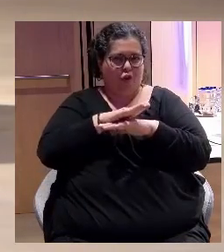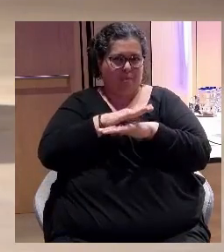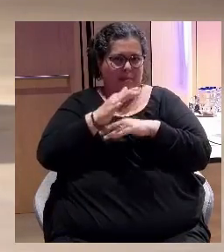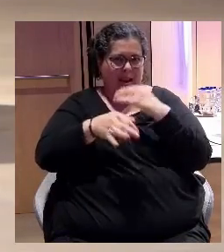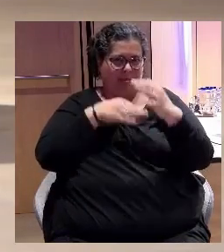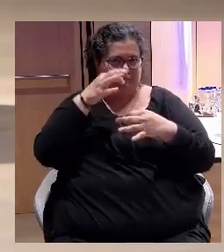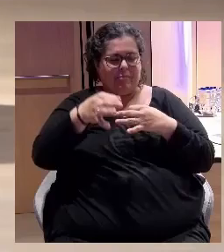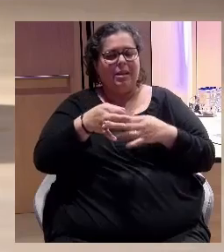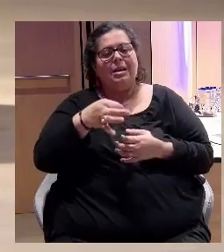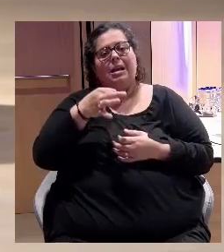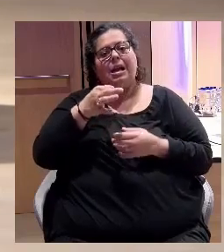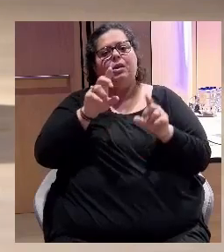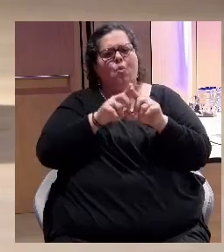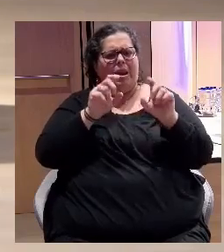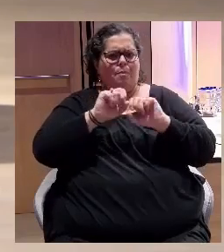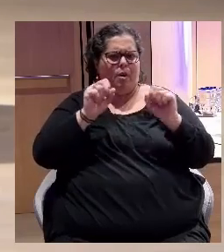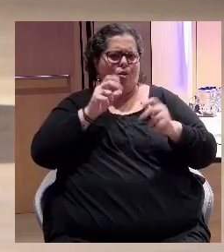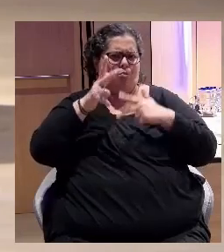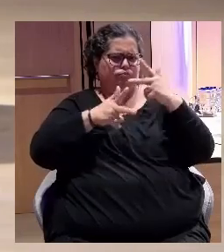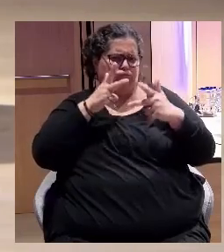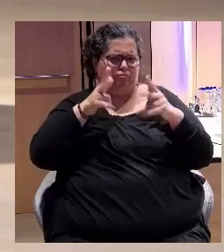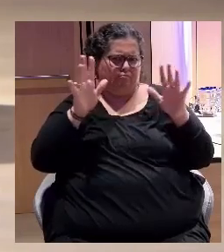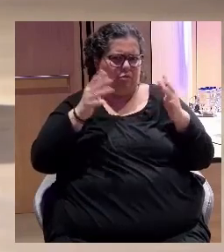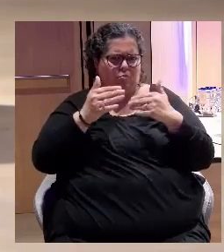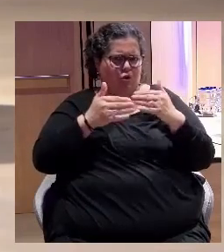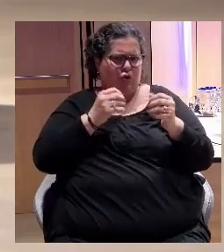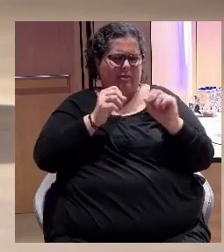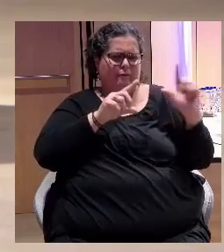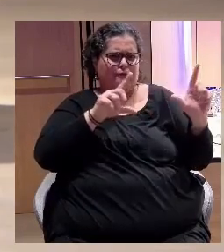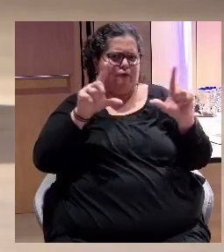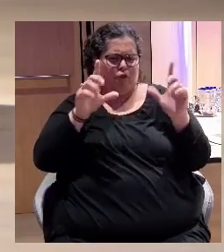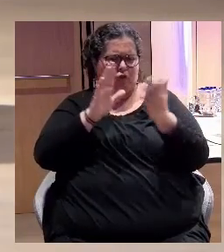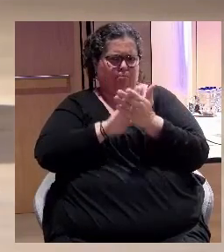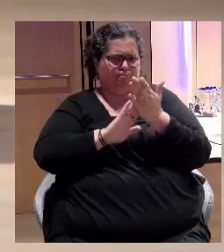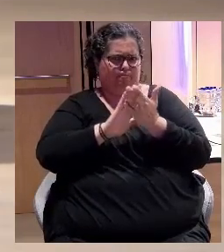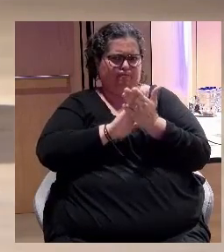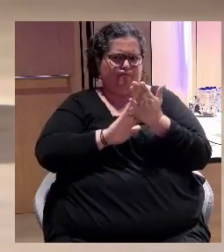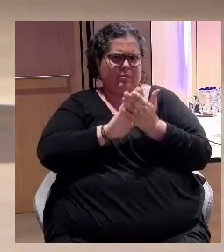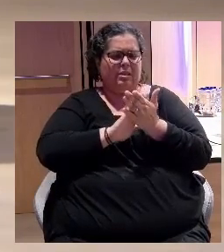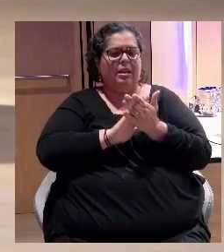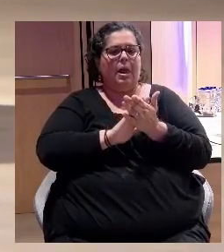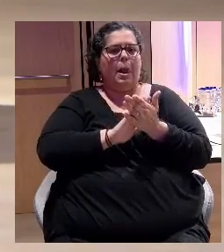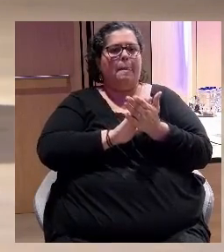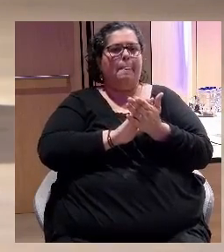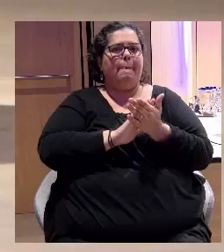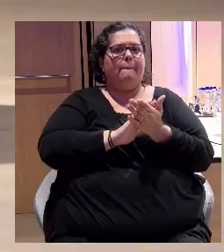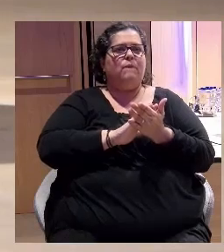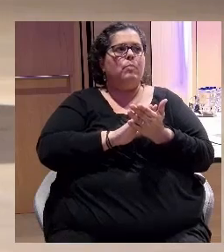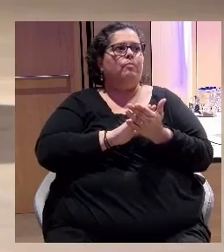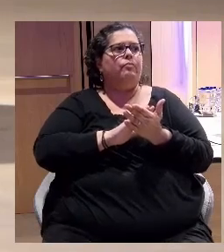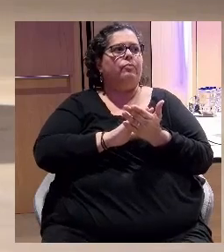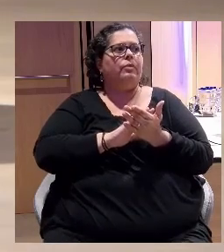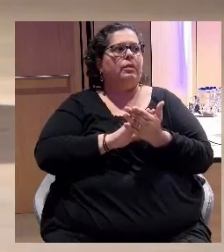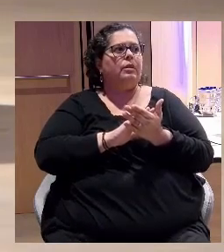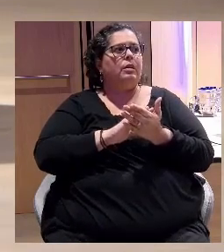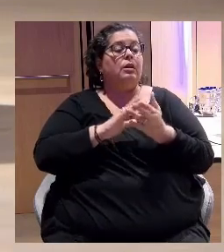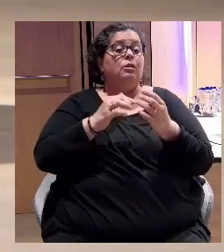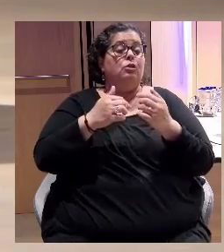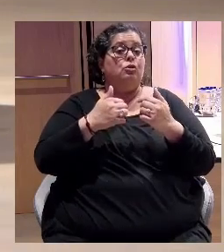igual puedo contarles sin esas capturas, si no están no pasa nada. Sí, no pasa nada. Si querés yo puedo pasar